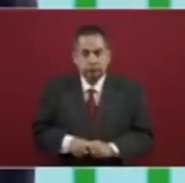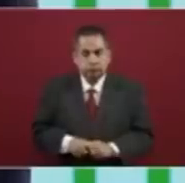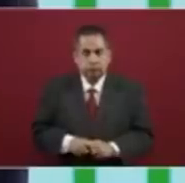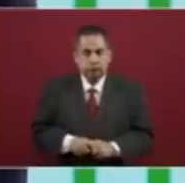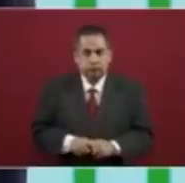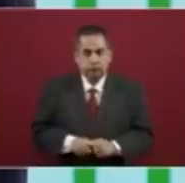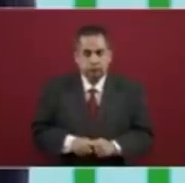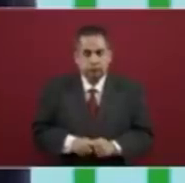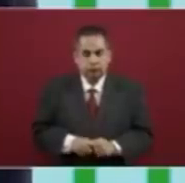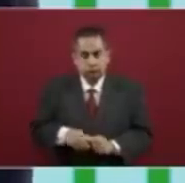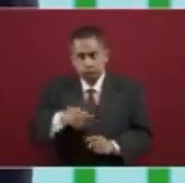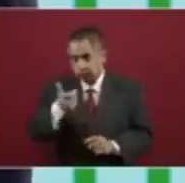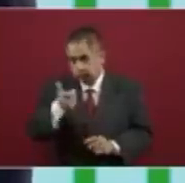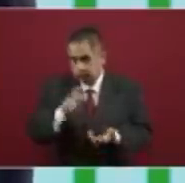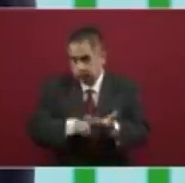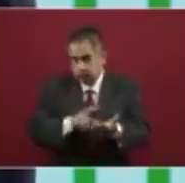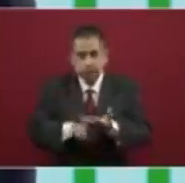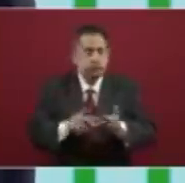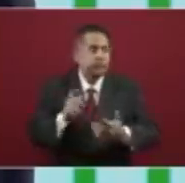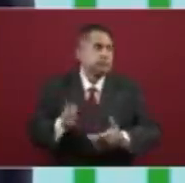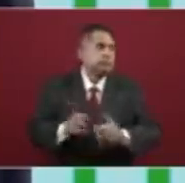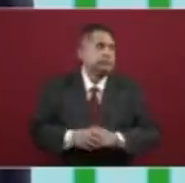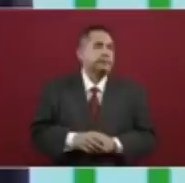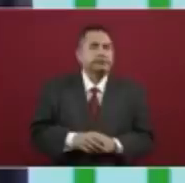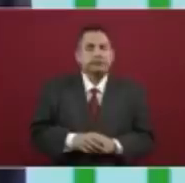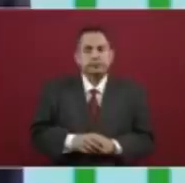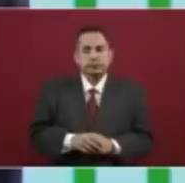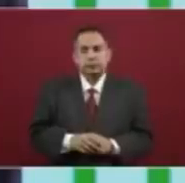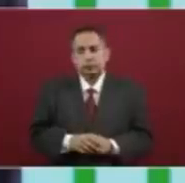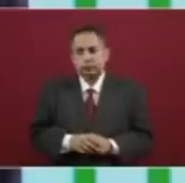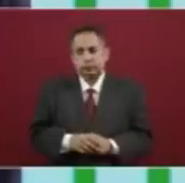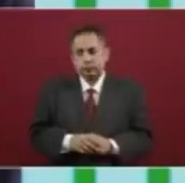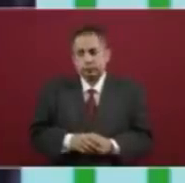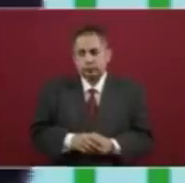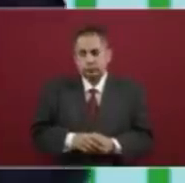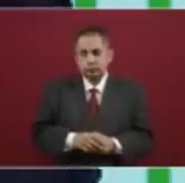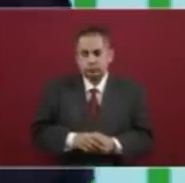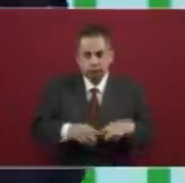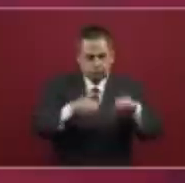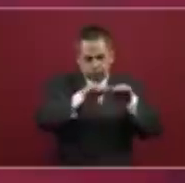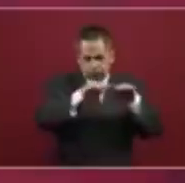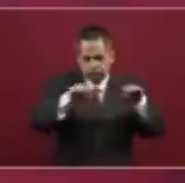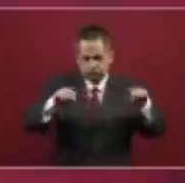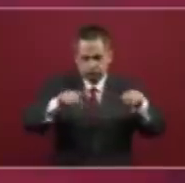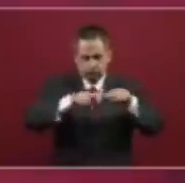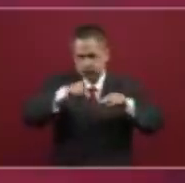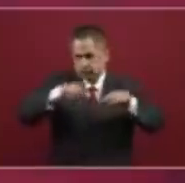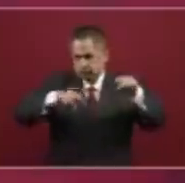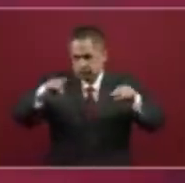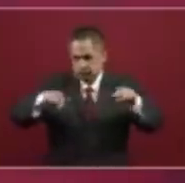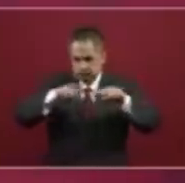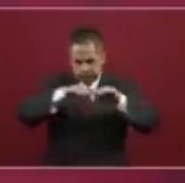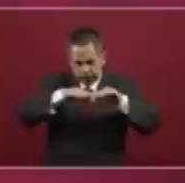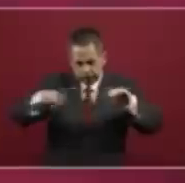Ese es un precio, vamos a decir, global de un corporativo.